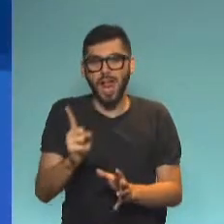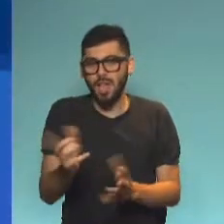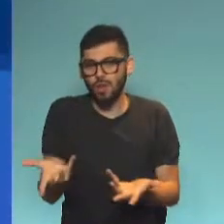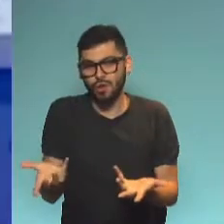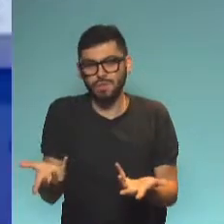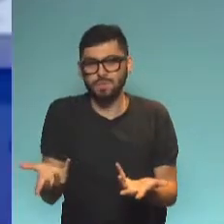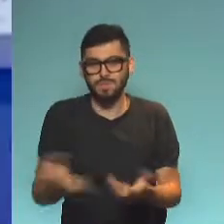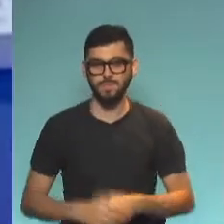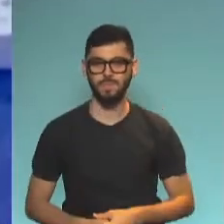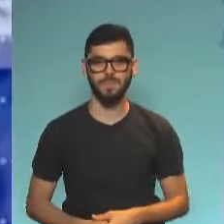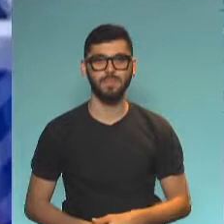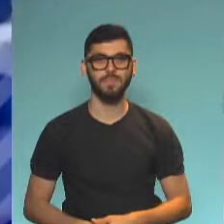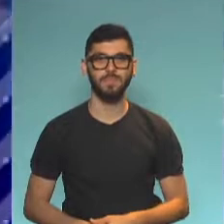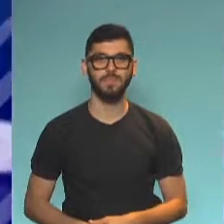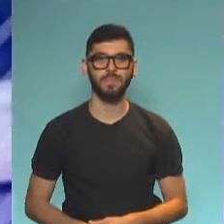con fuego.